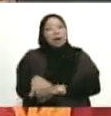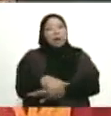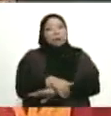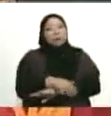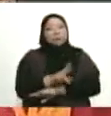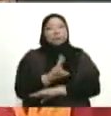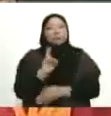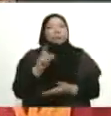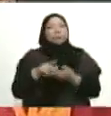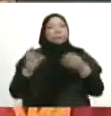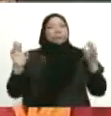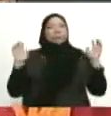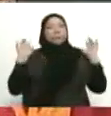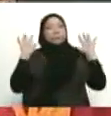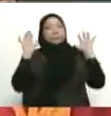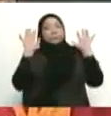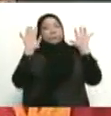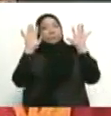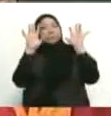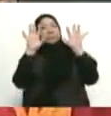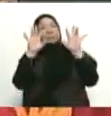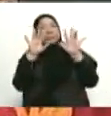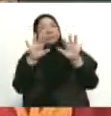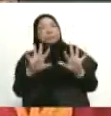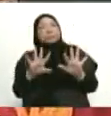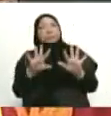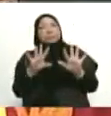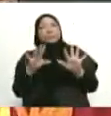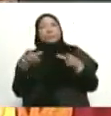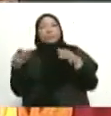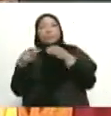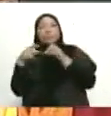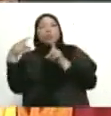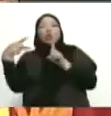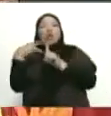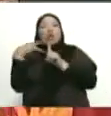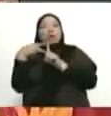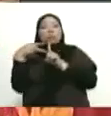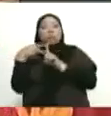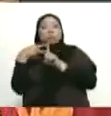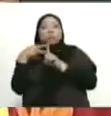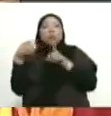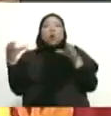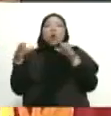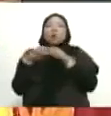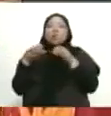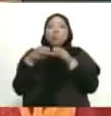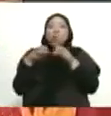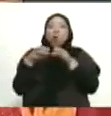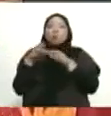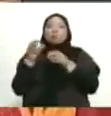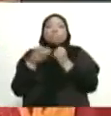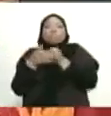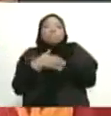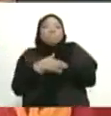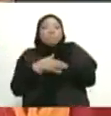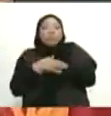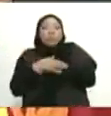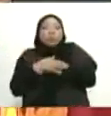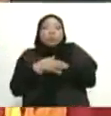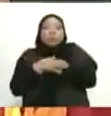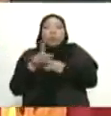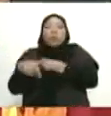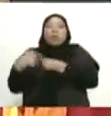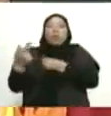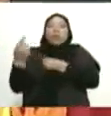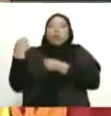no pisan ese territorio. Se quedan en un salón de un hotel, se reúnen en un hotel por allá escondidos y después